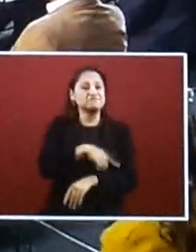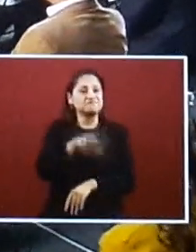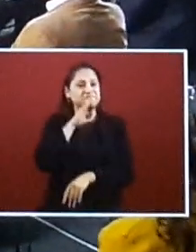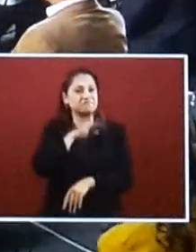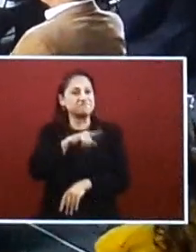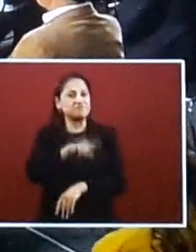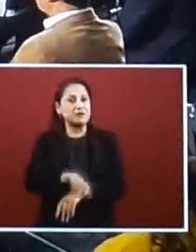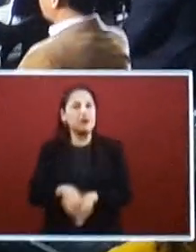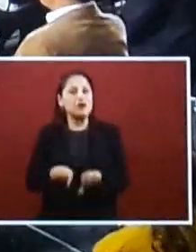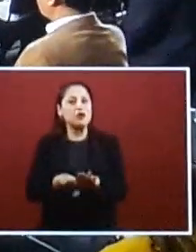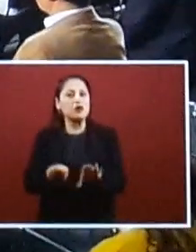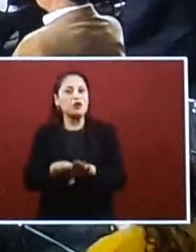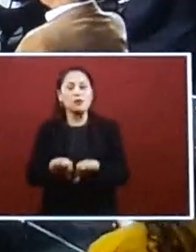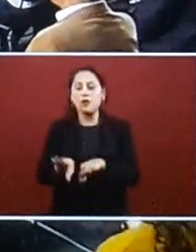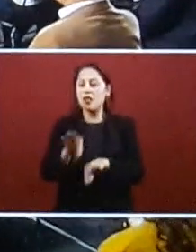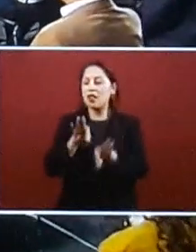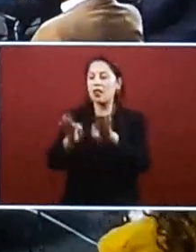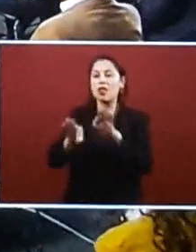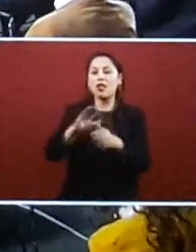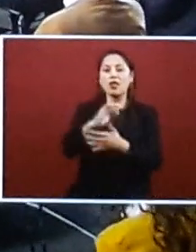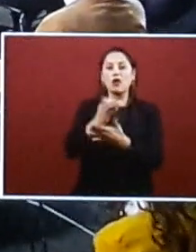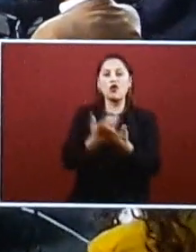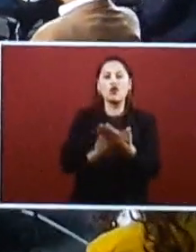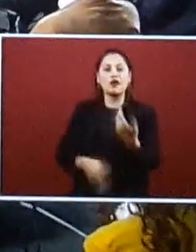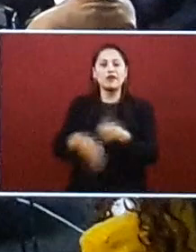trabajadores y no reconocerles